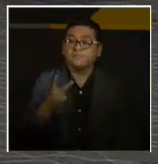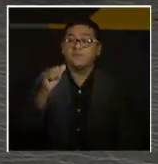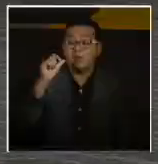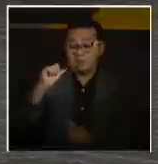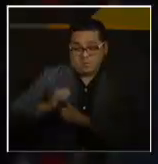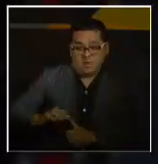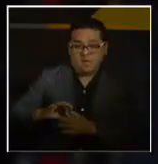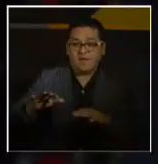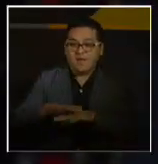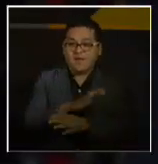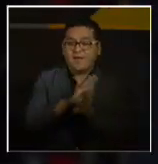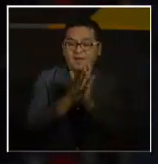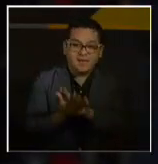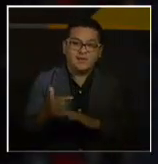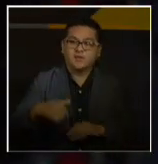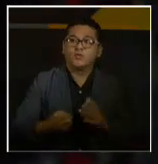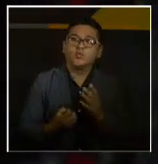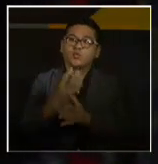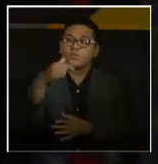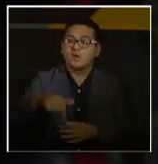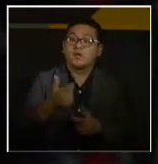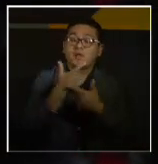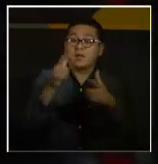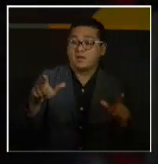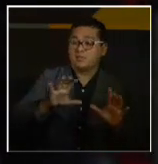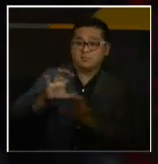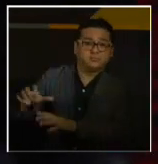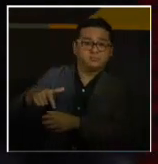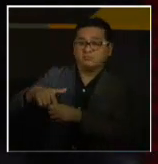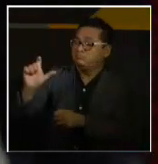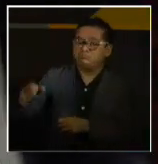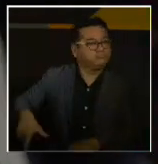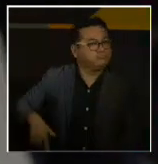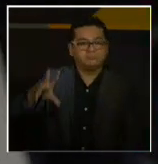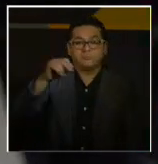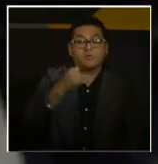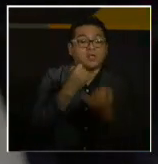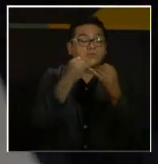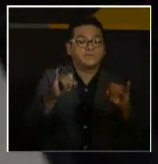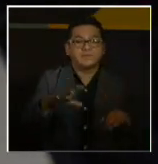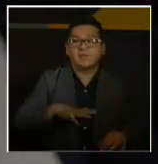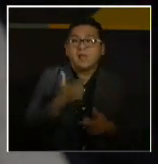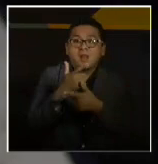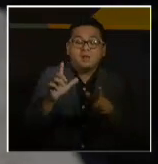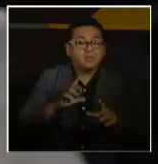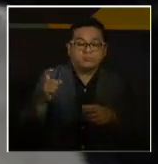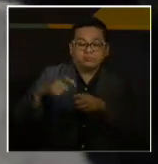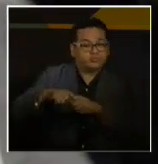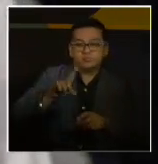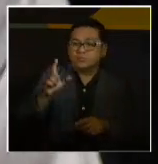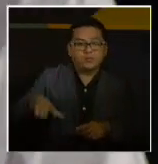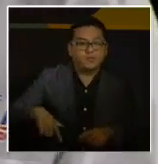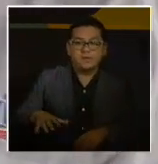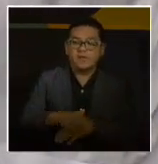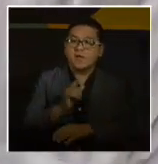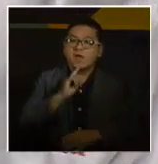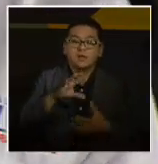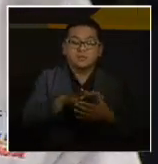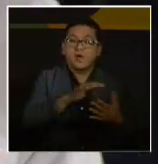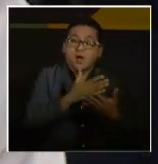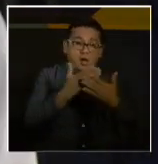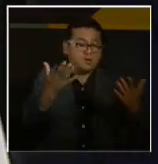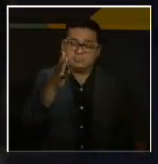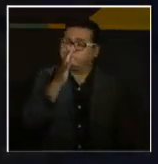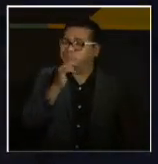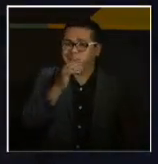vicefiscalía se vuelva en una fiscalía autónoma con total independencia, no solamente de mando del gobernador. No